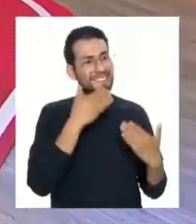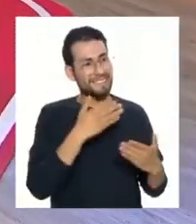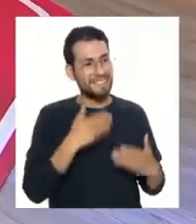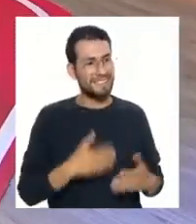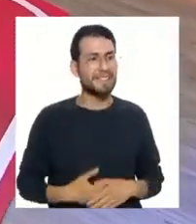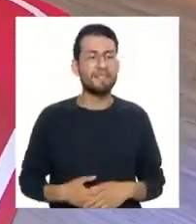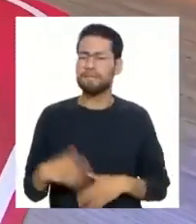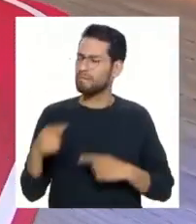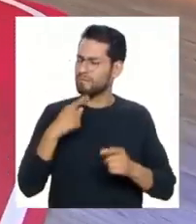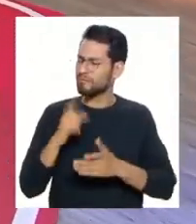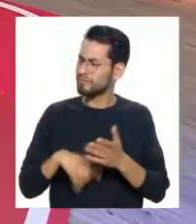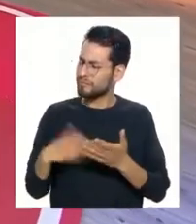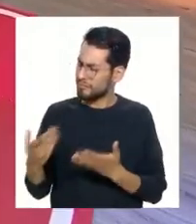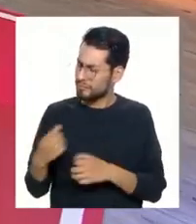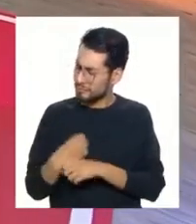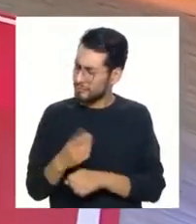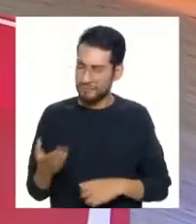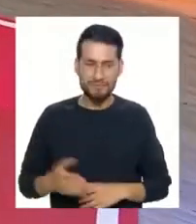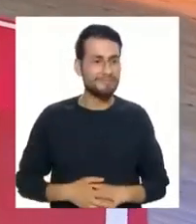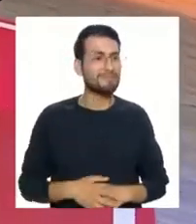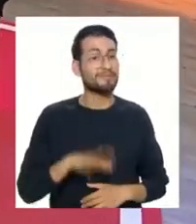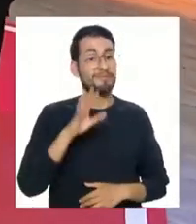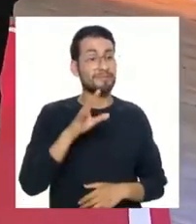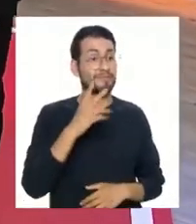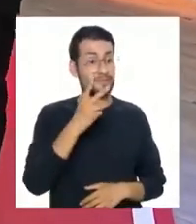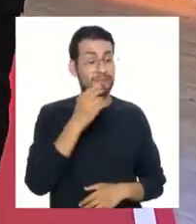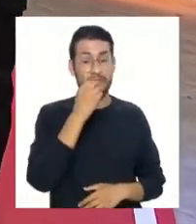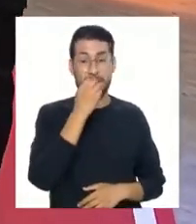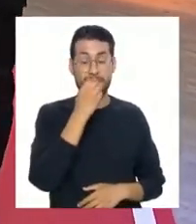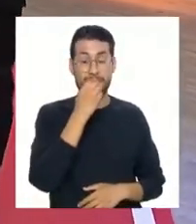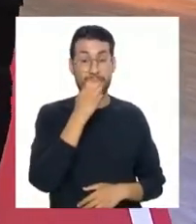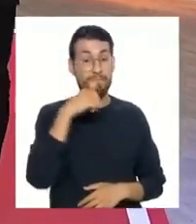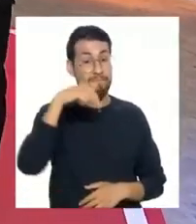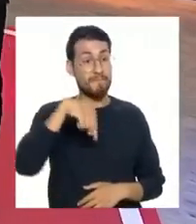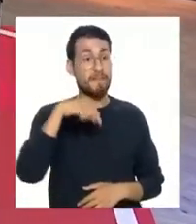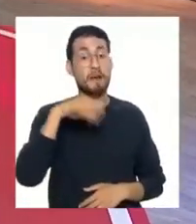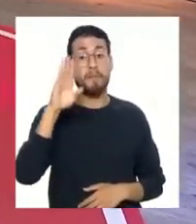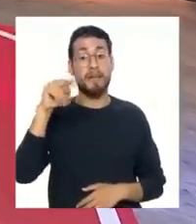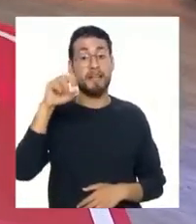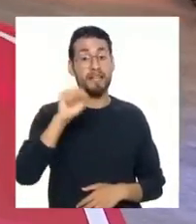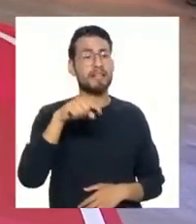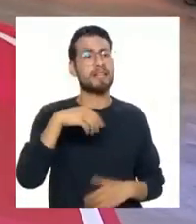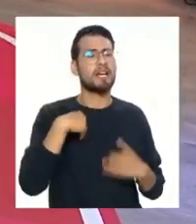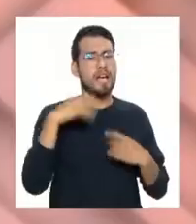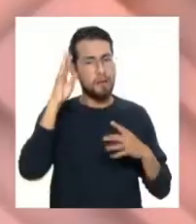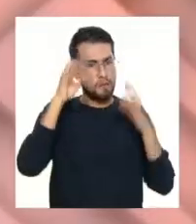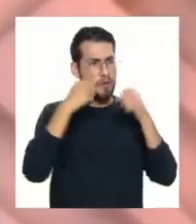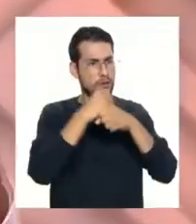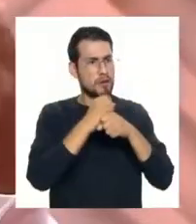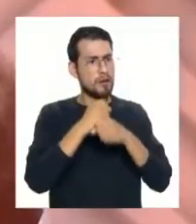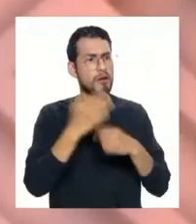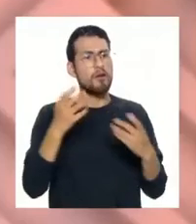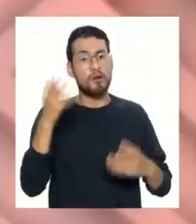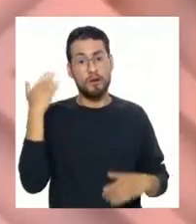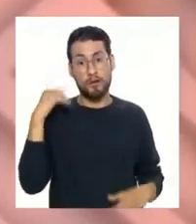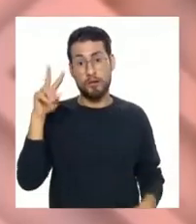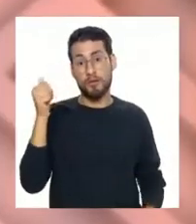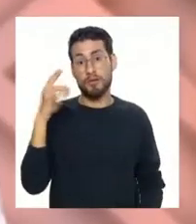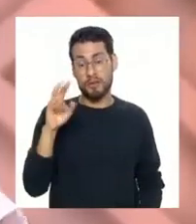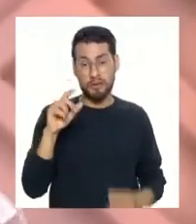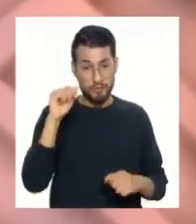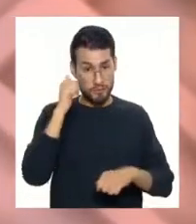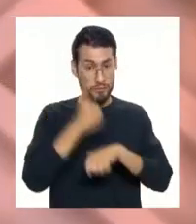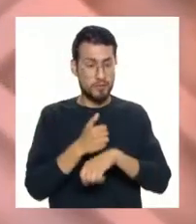gracias. Cuéntanos de este producto. Bueno, mira, nosotros somos BNS, somos un emprendimiento que nació en el